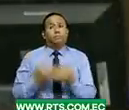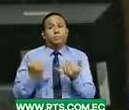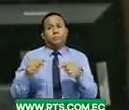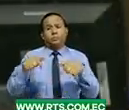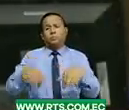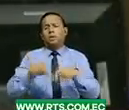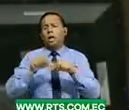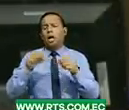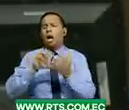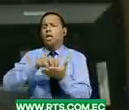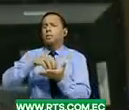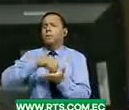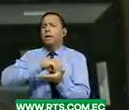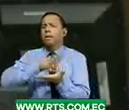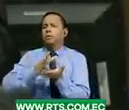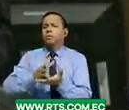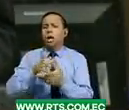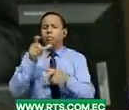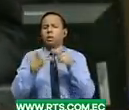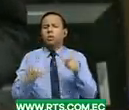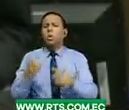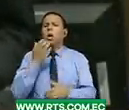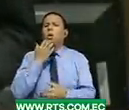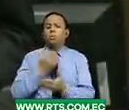Asamblea Nacional está la